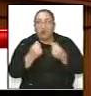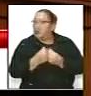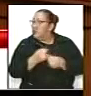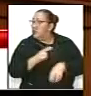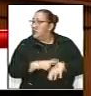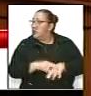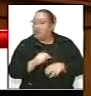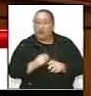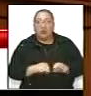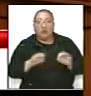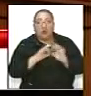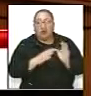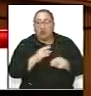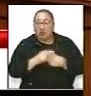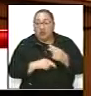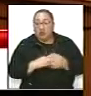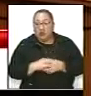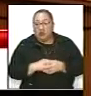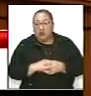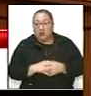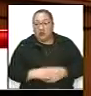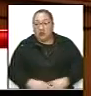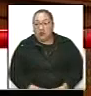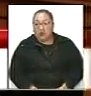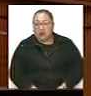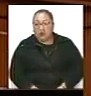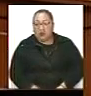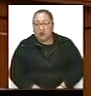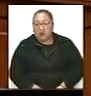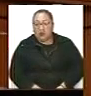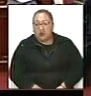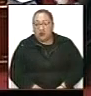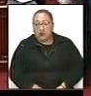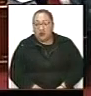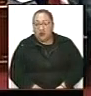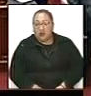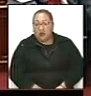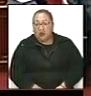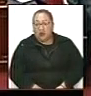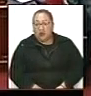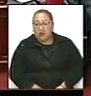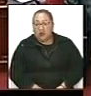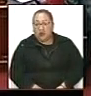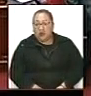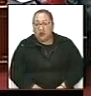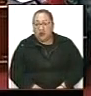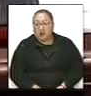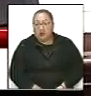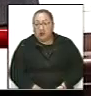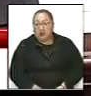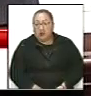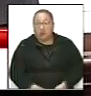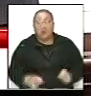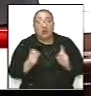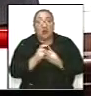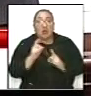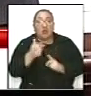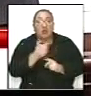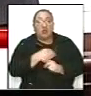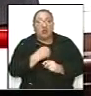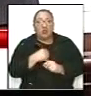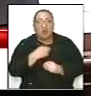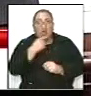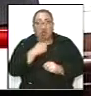en este importante plan nacional. Muchas gracias. Gracias, señor Premier. Tiene la palabra entonces la